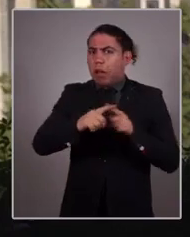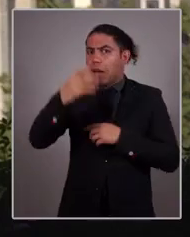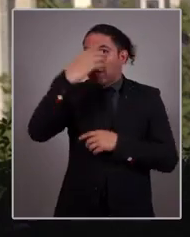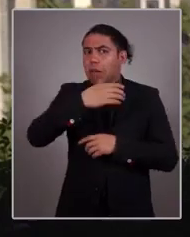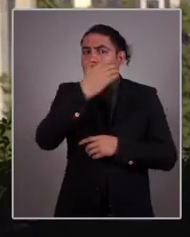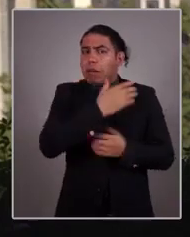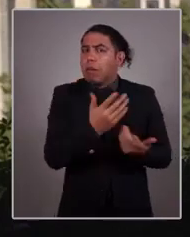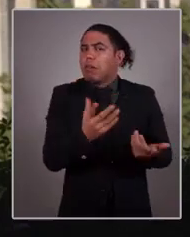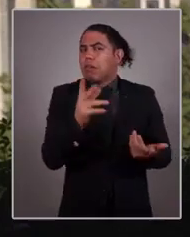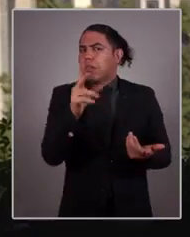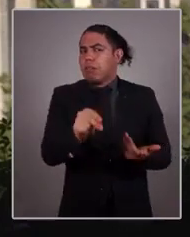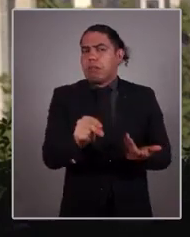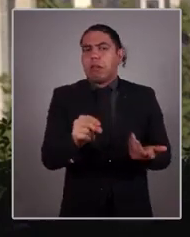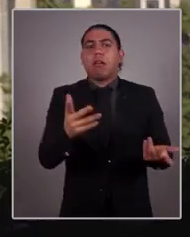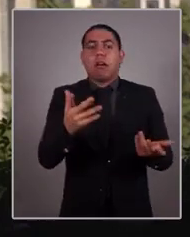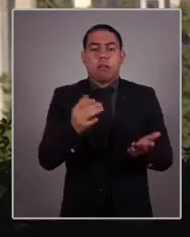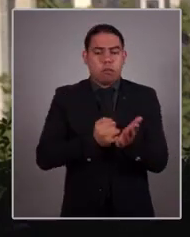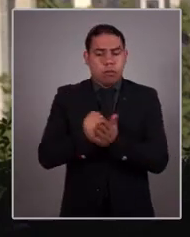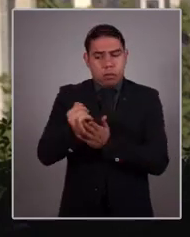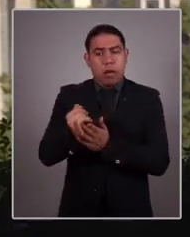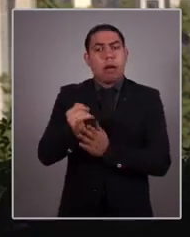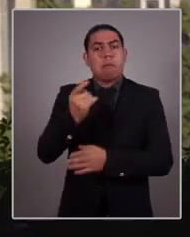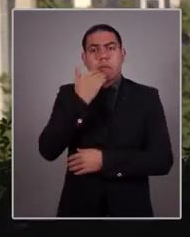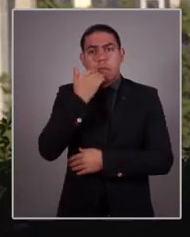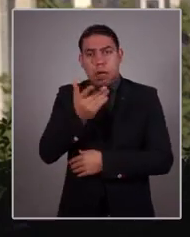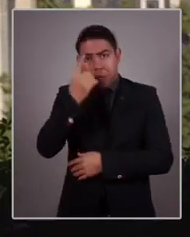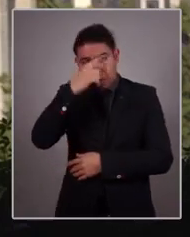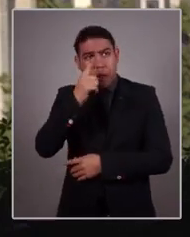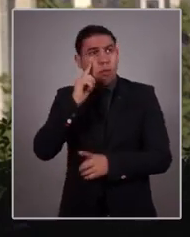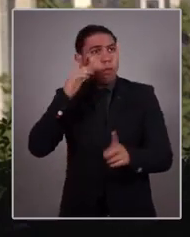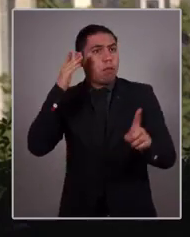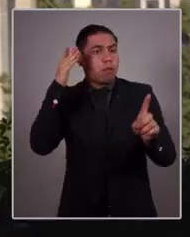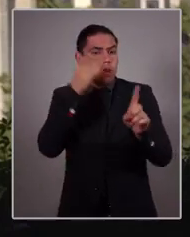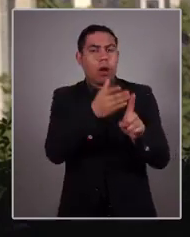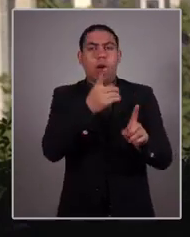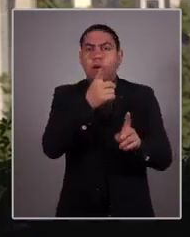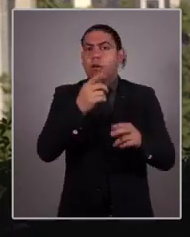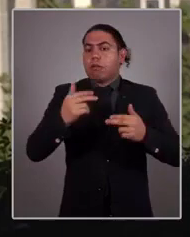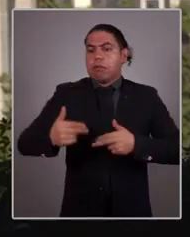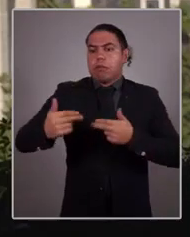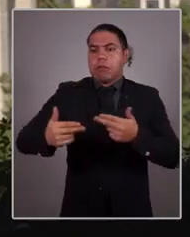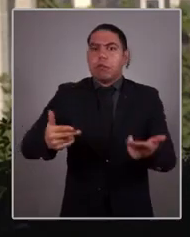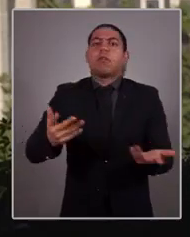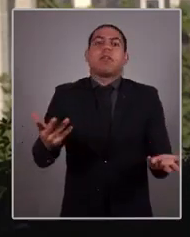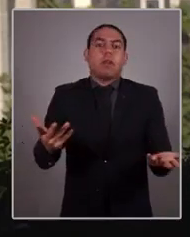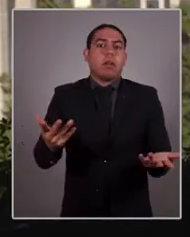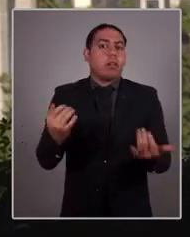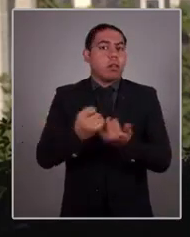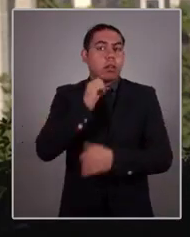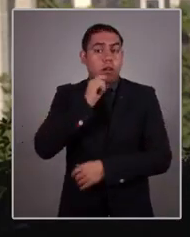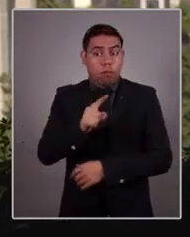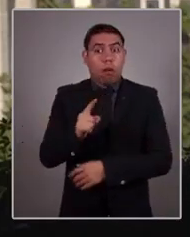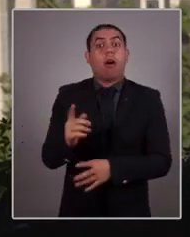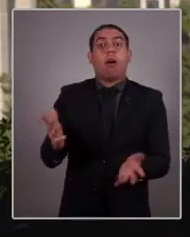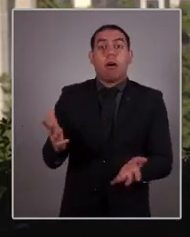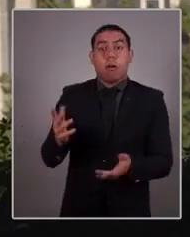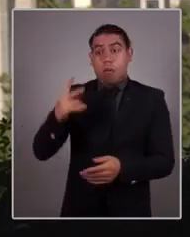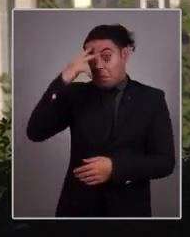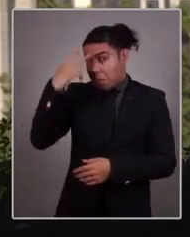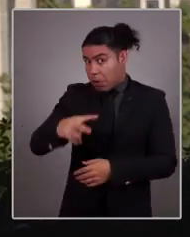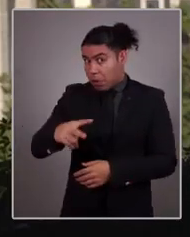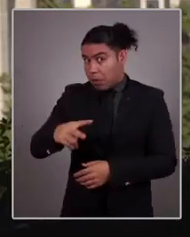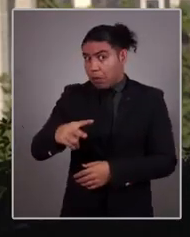encrucijada, las decisiones que tomemos marcarán el rumbo de nuestro país durante generaciones. Porque si dejamos que México siga su curso